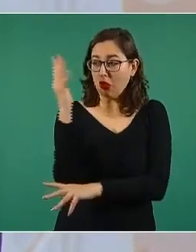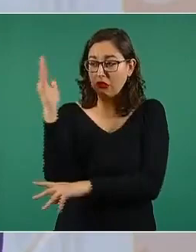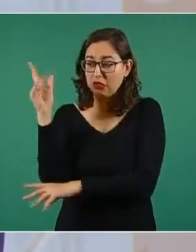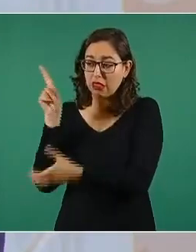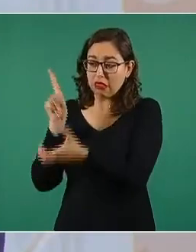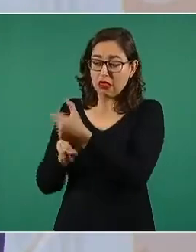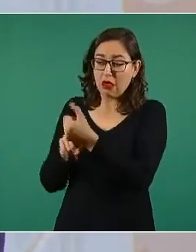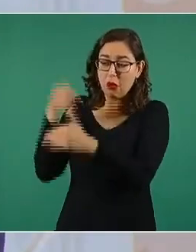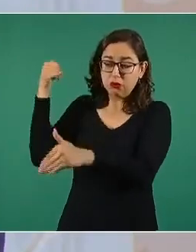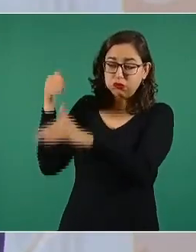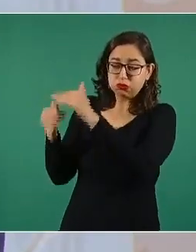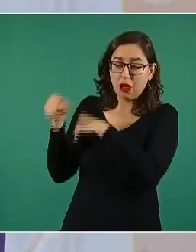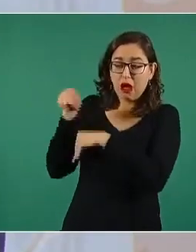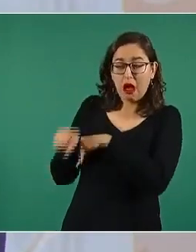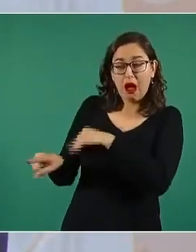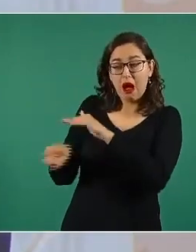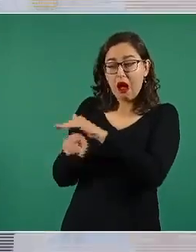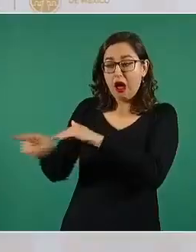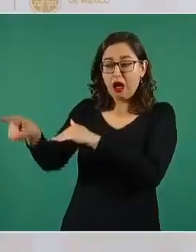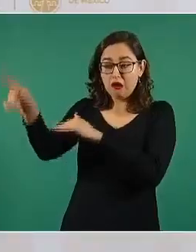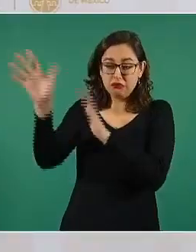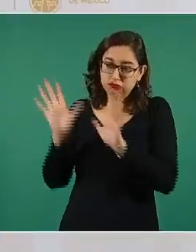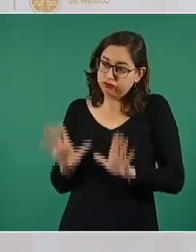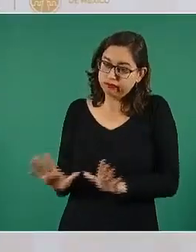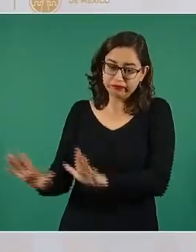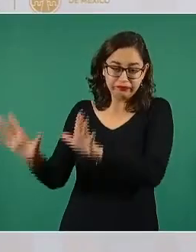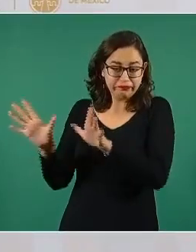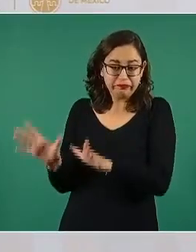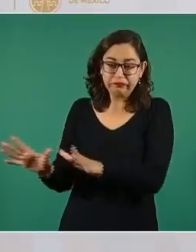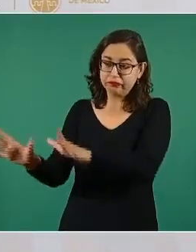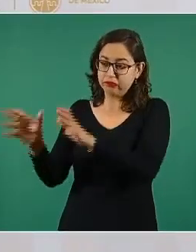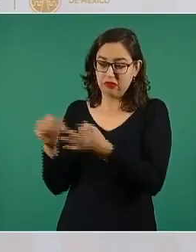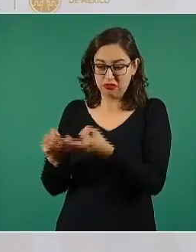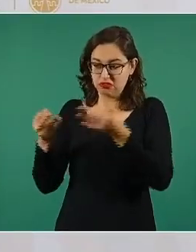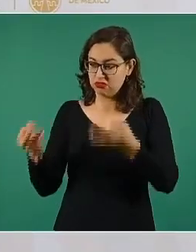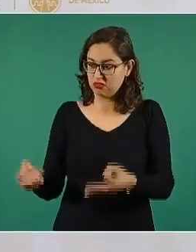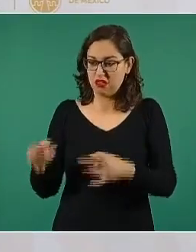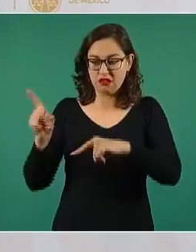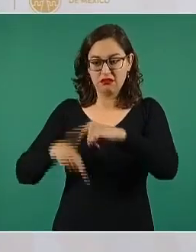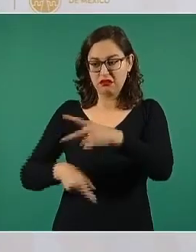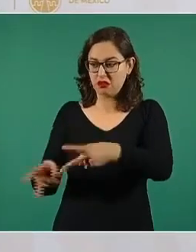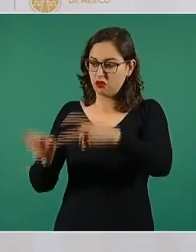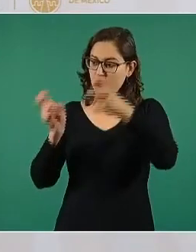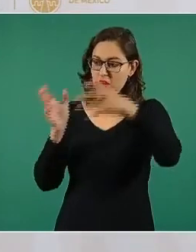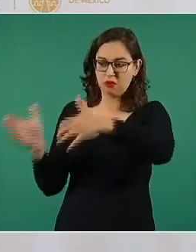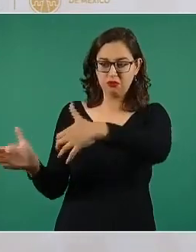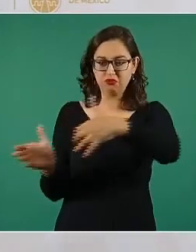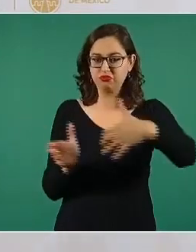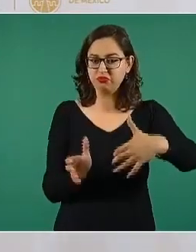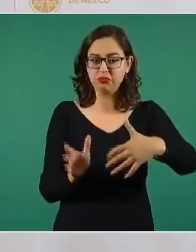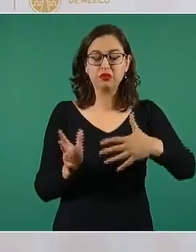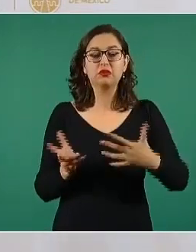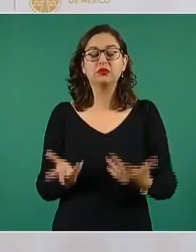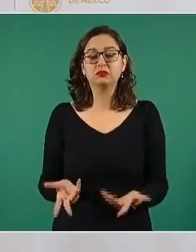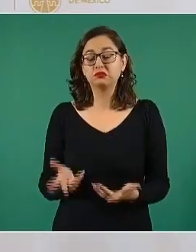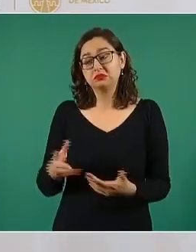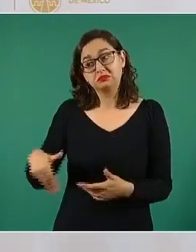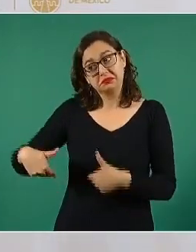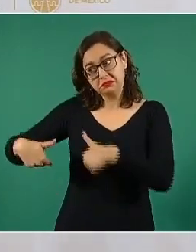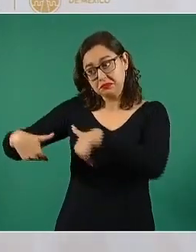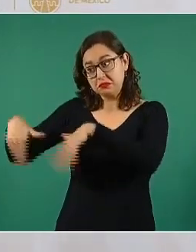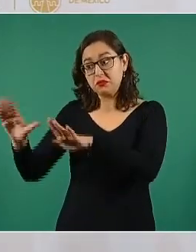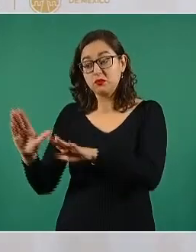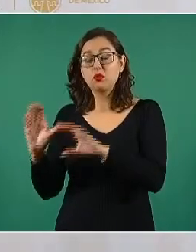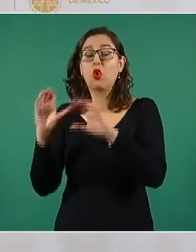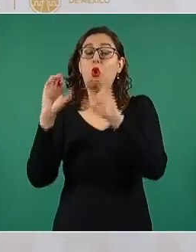selva, porque fueron despojados de sus mejores tierras, o ser enganchados